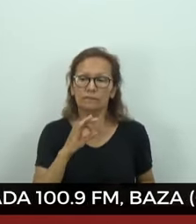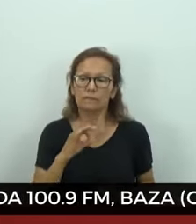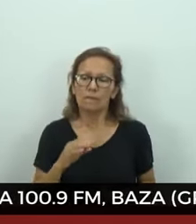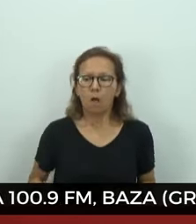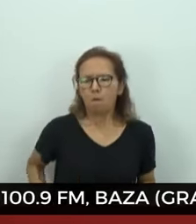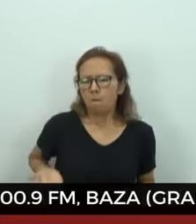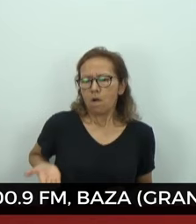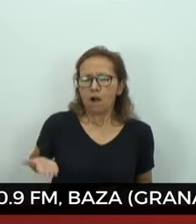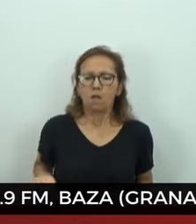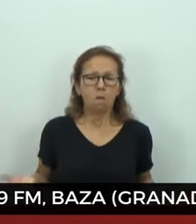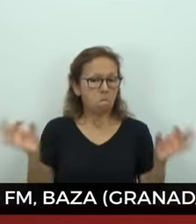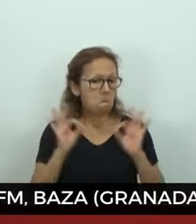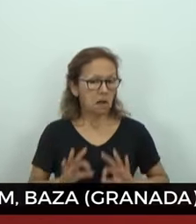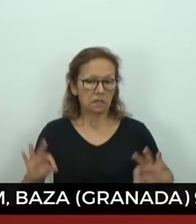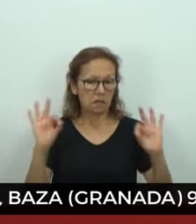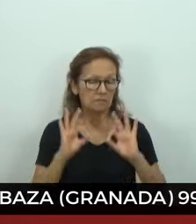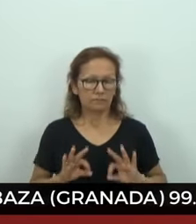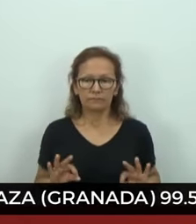¿Sabes? Cuando la gente te hace daño,